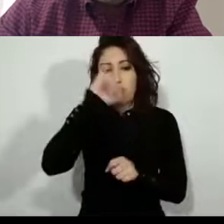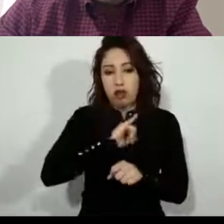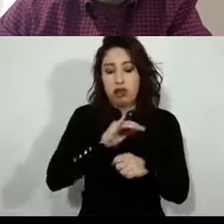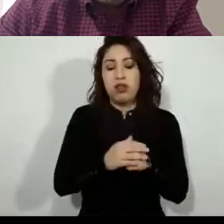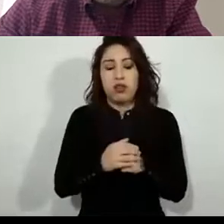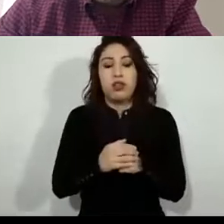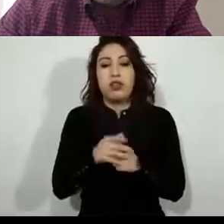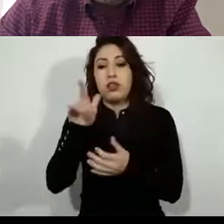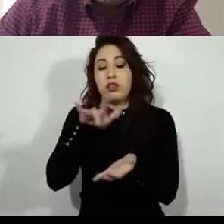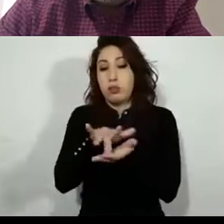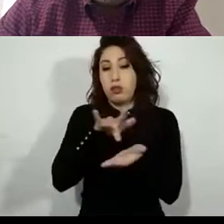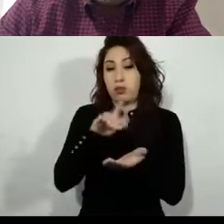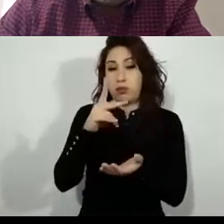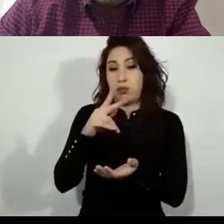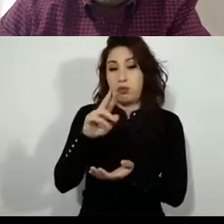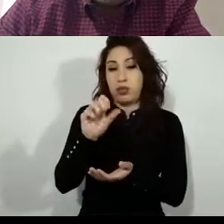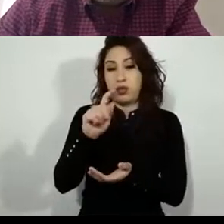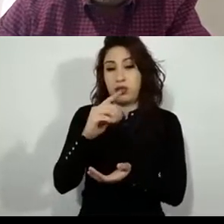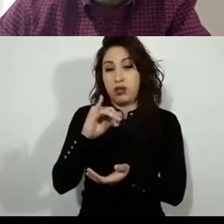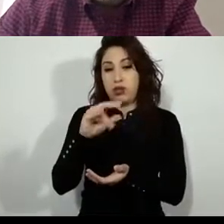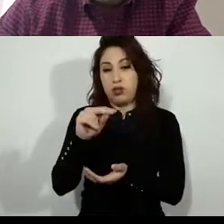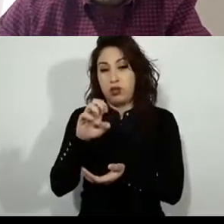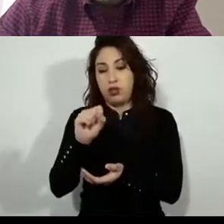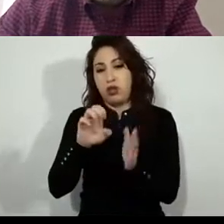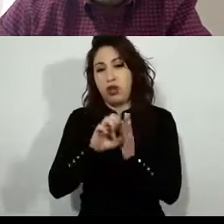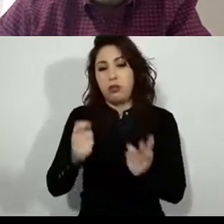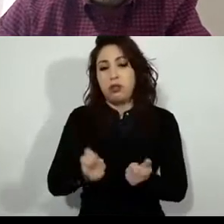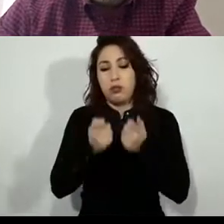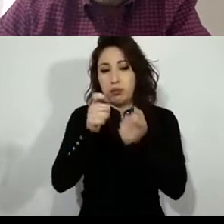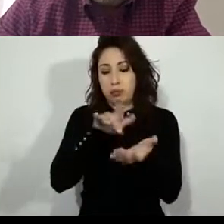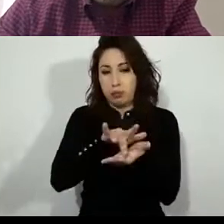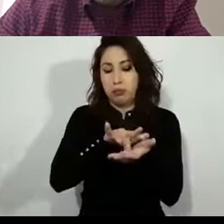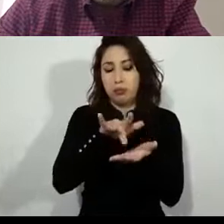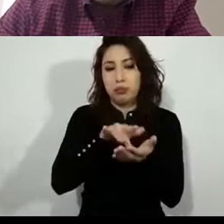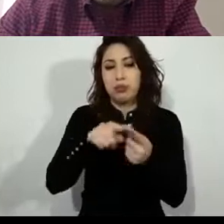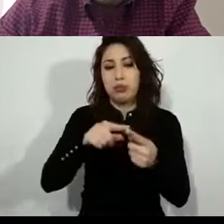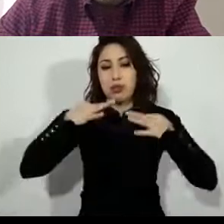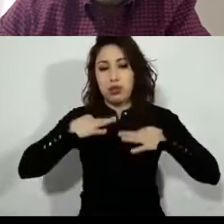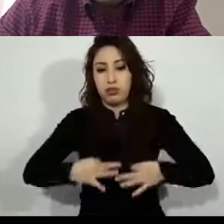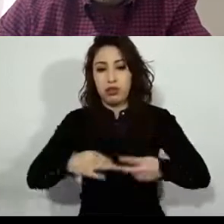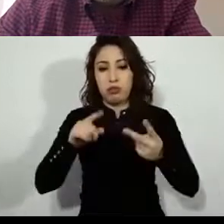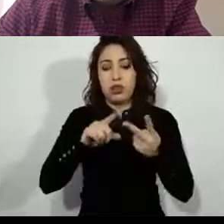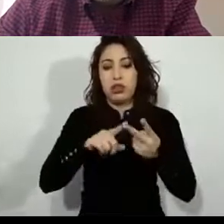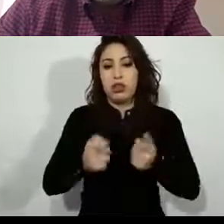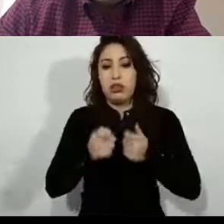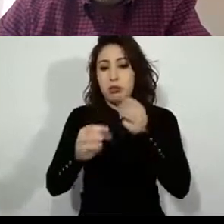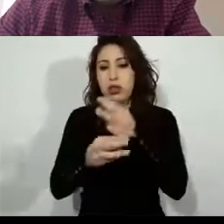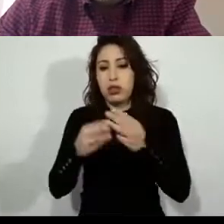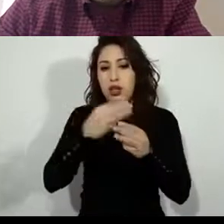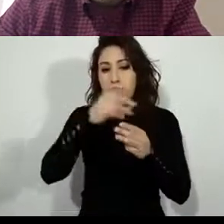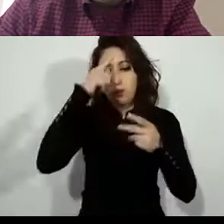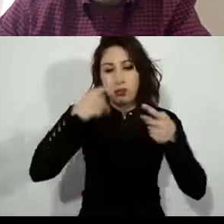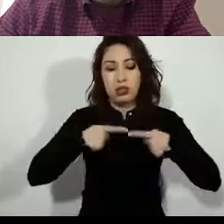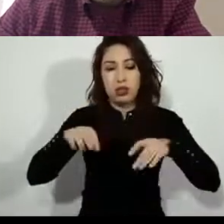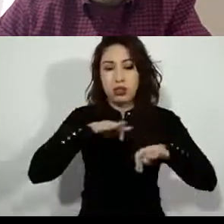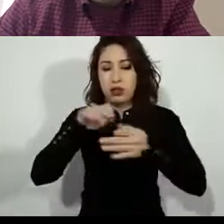son los uniformes, el vestuario para el personal de mantenimiento,